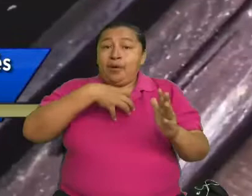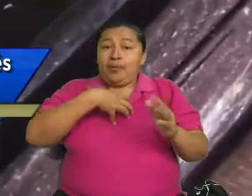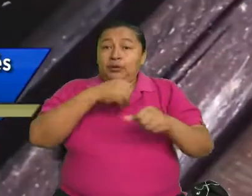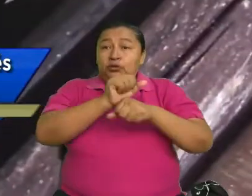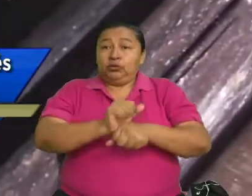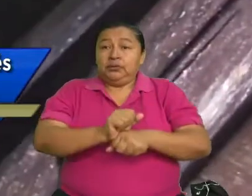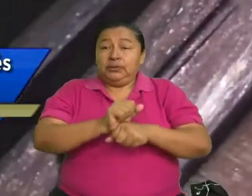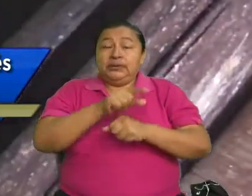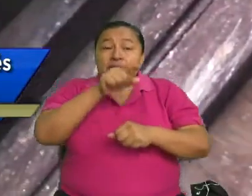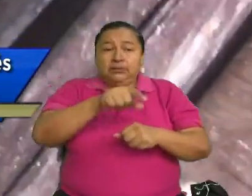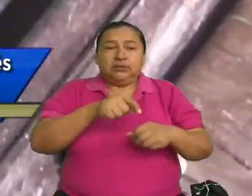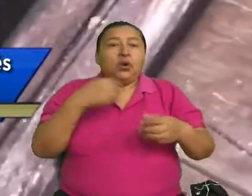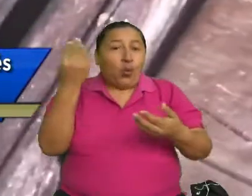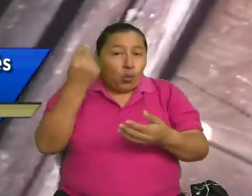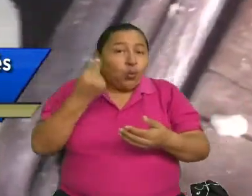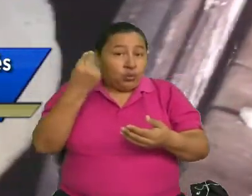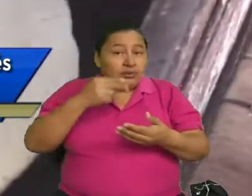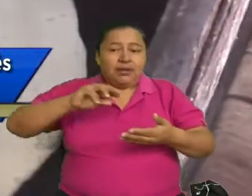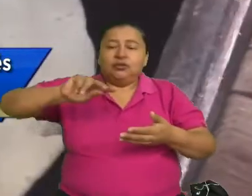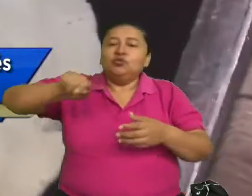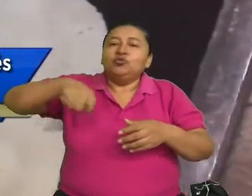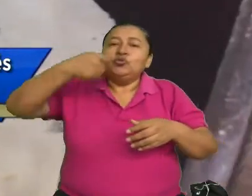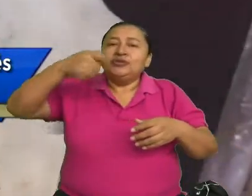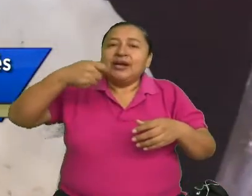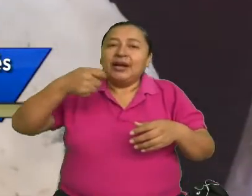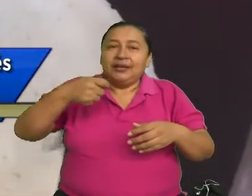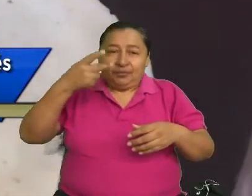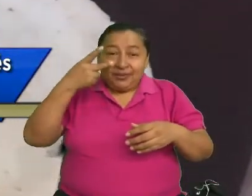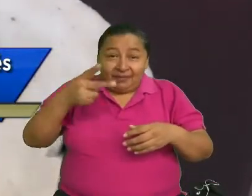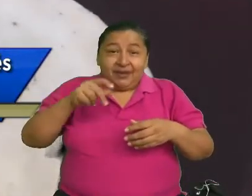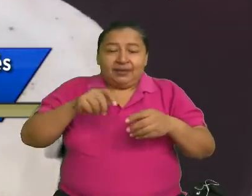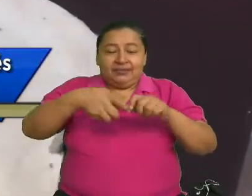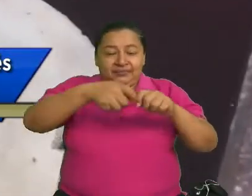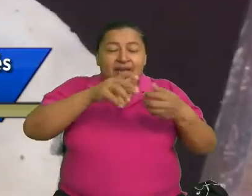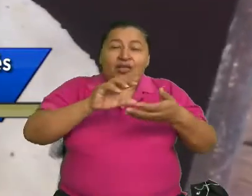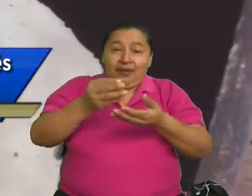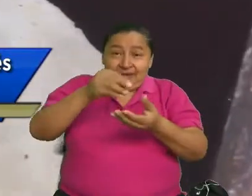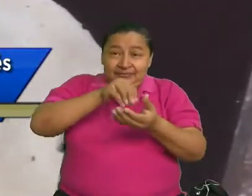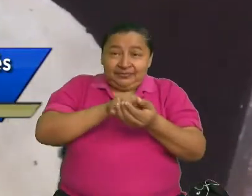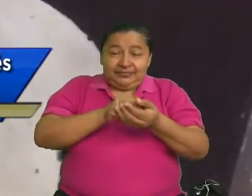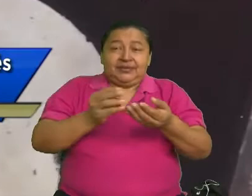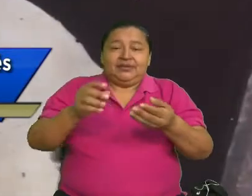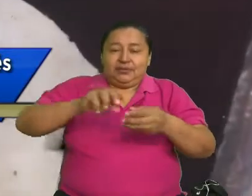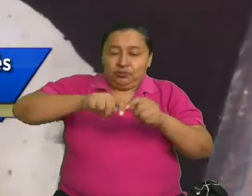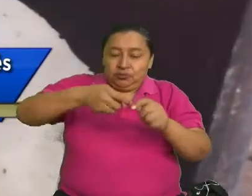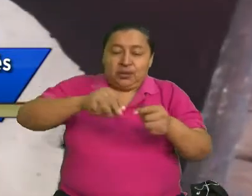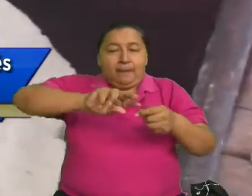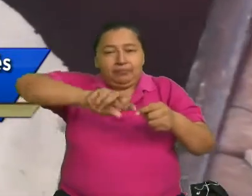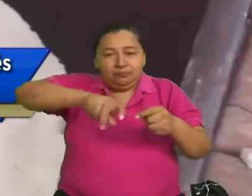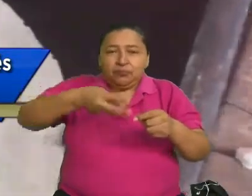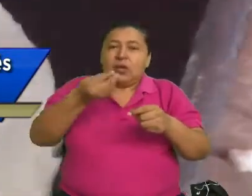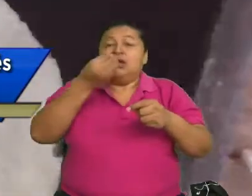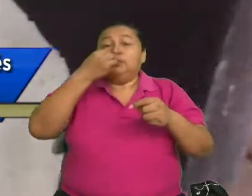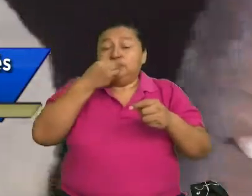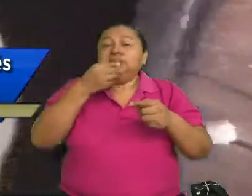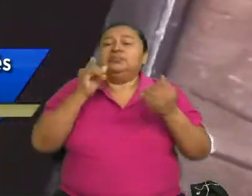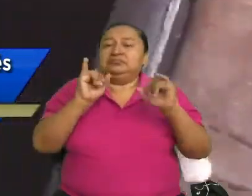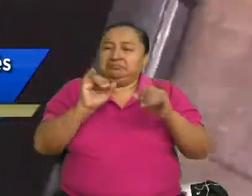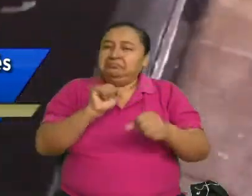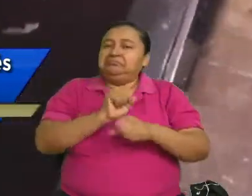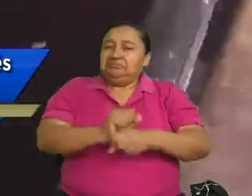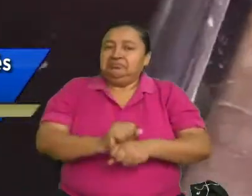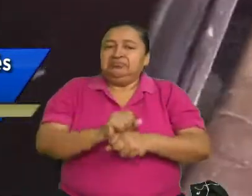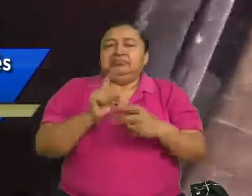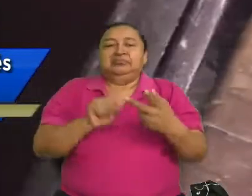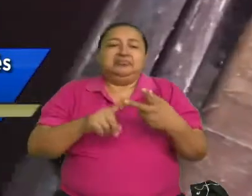preferido. Sirve de cuchara también. ¿Te has fijado? La doblá. Sirve de cuchara, se envuelve. Bajo los caldos. Sí.